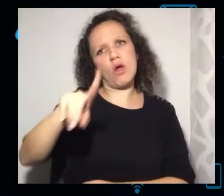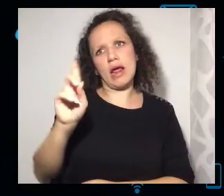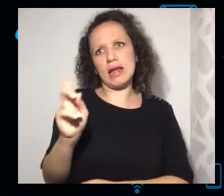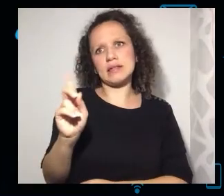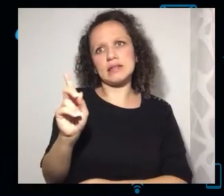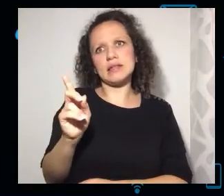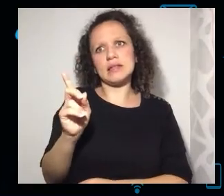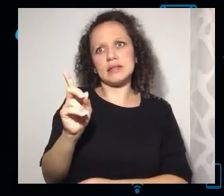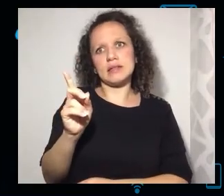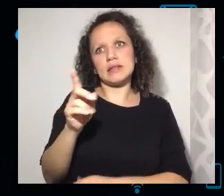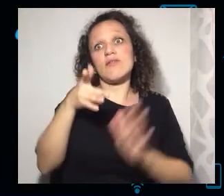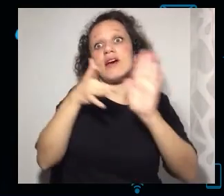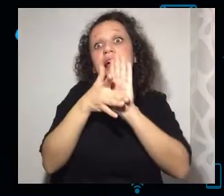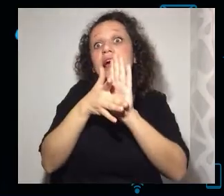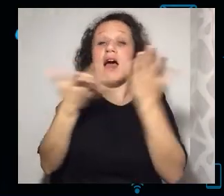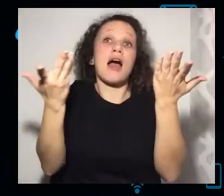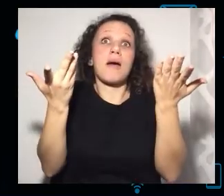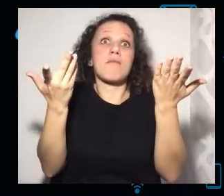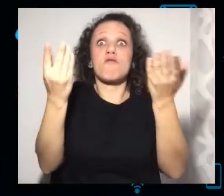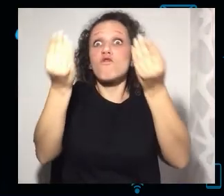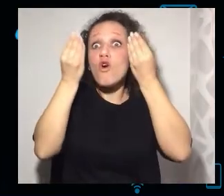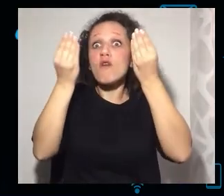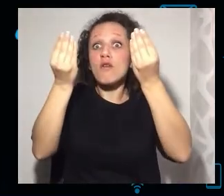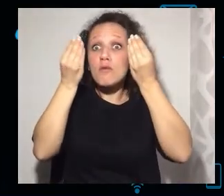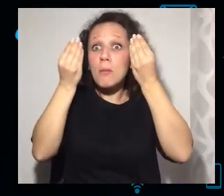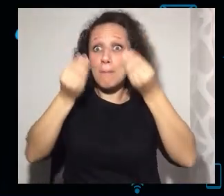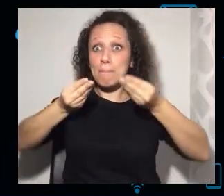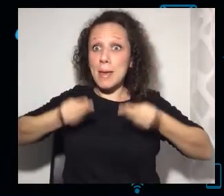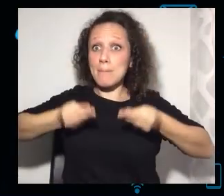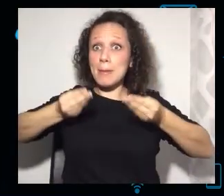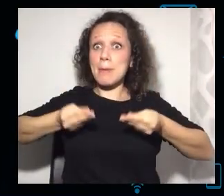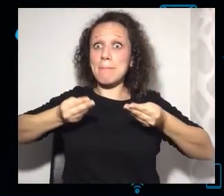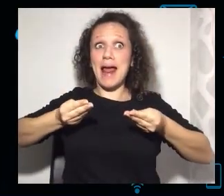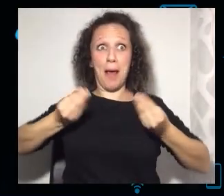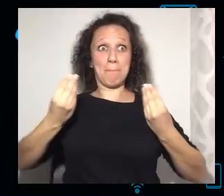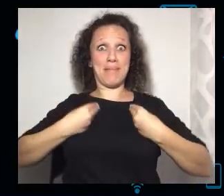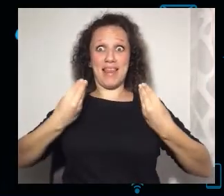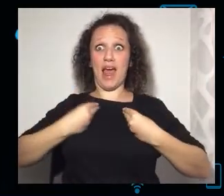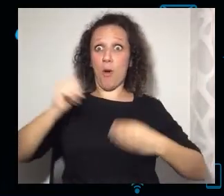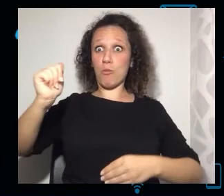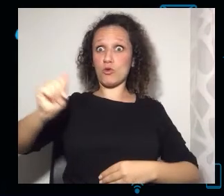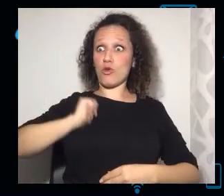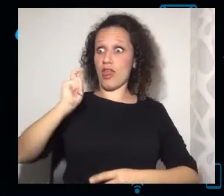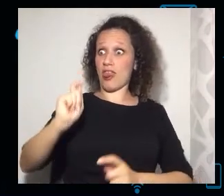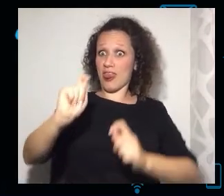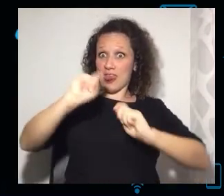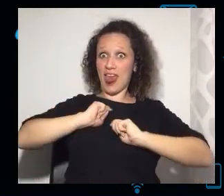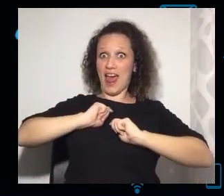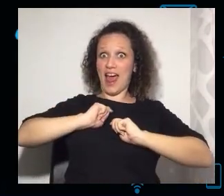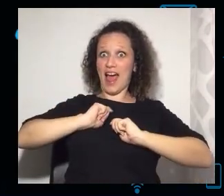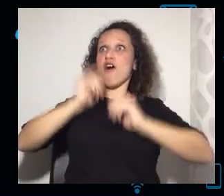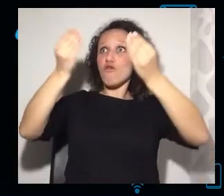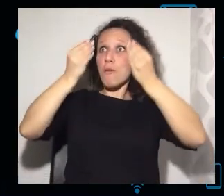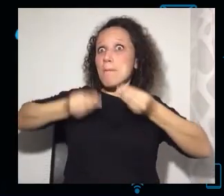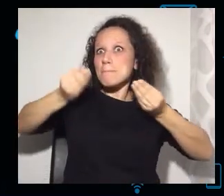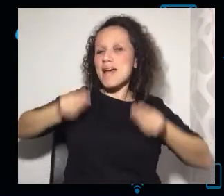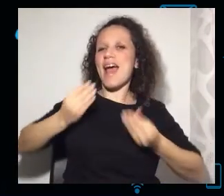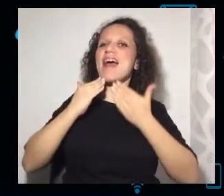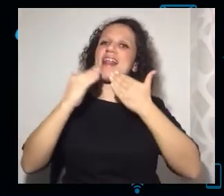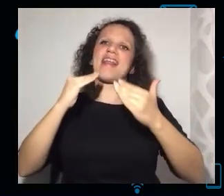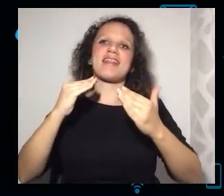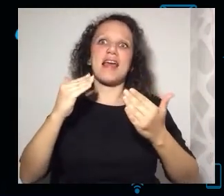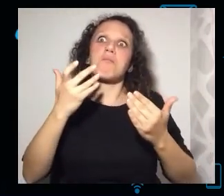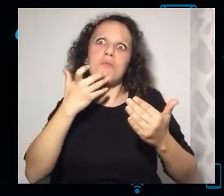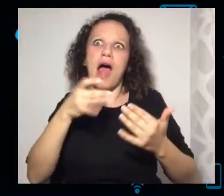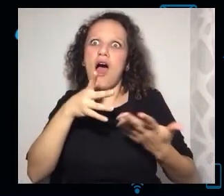tiene que ver con formarme bien para poder aprovechar las oportunidades que este este mundo en el que nos toca vivir